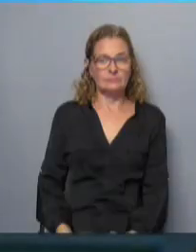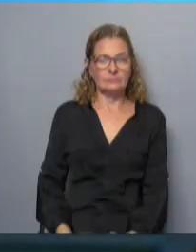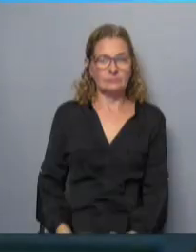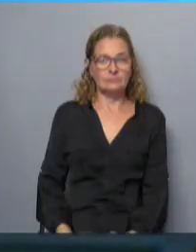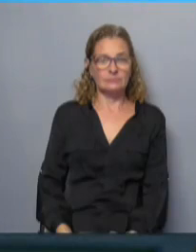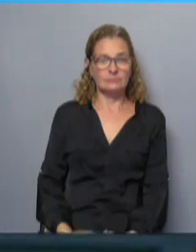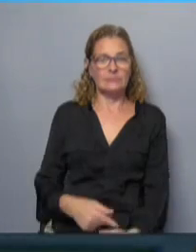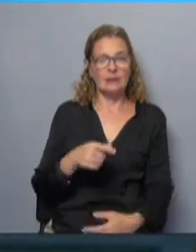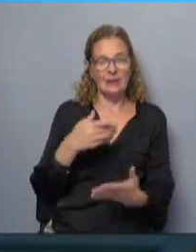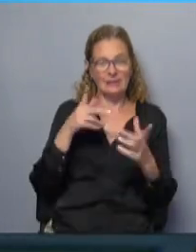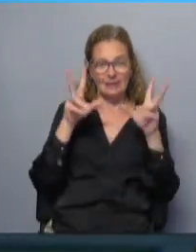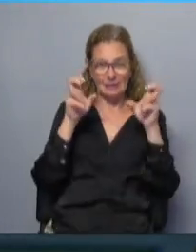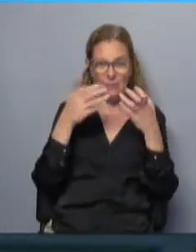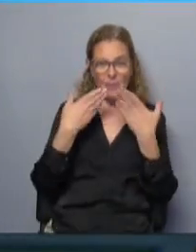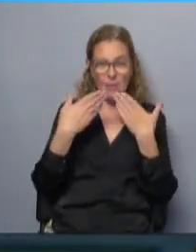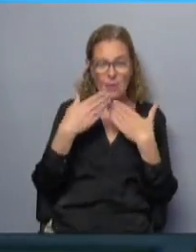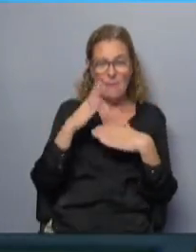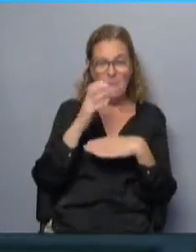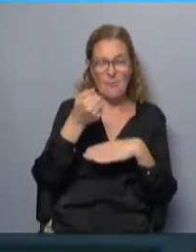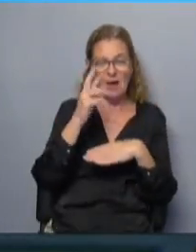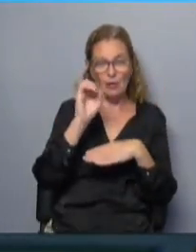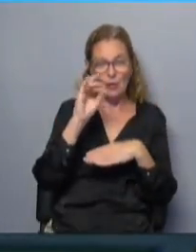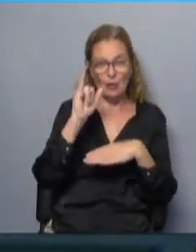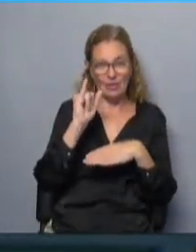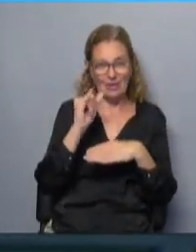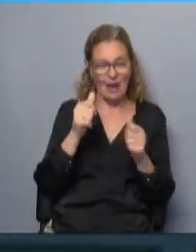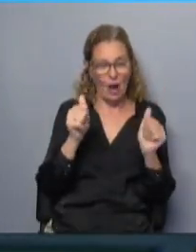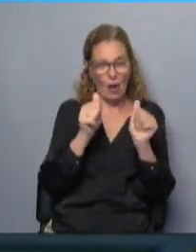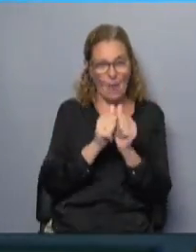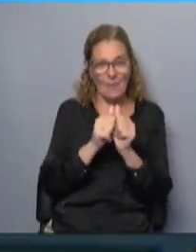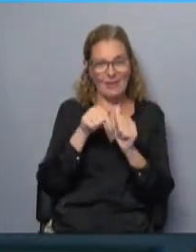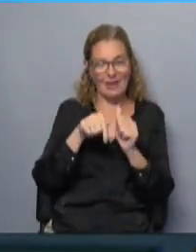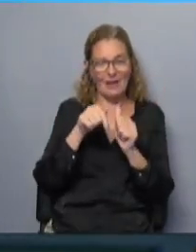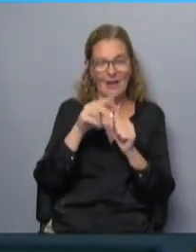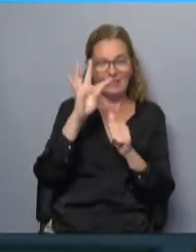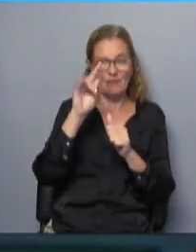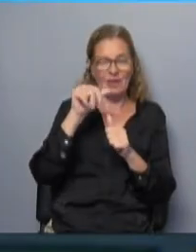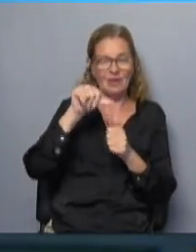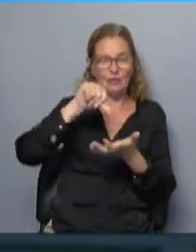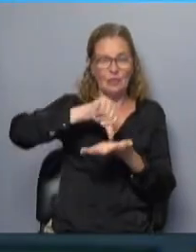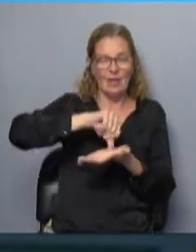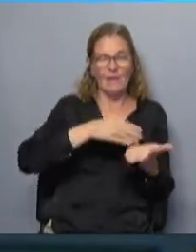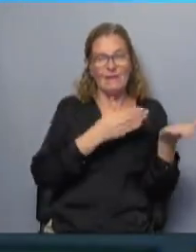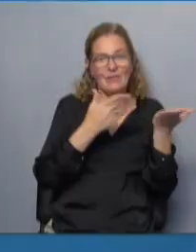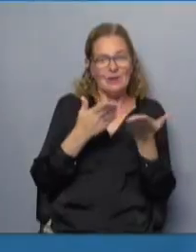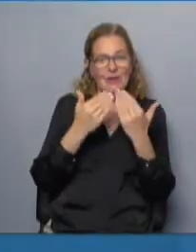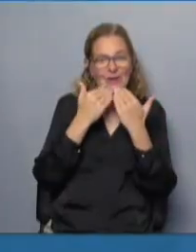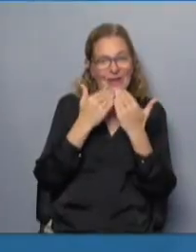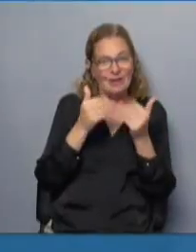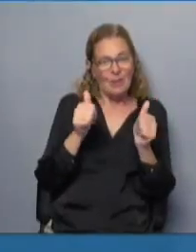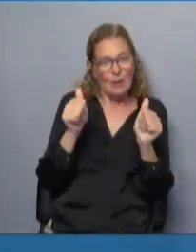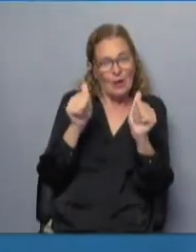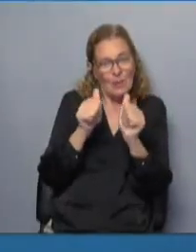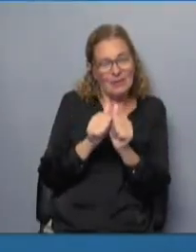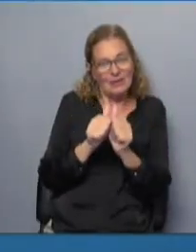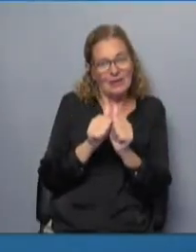precisamente de este tema vamos a hablar con luis parodi que nos acompaña aquí en el estudio de tv ciudad el adobe es bienvenido gracias por acompañarnos como anda